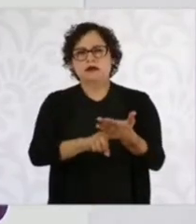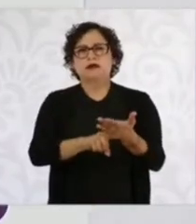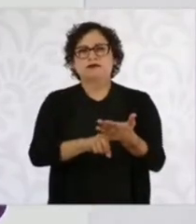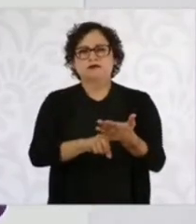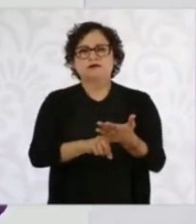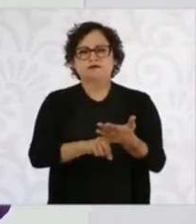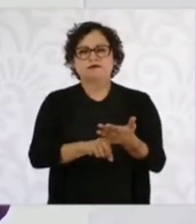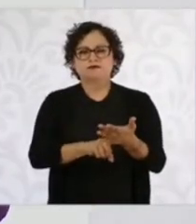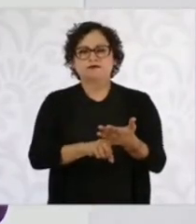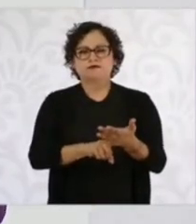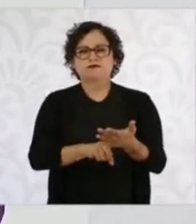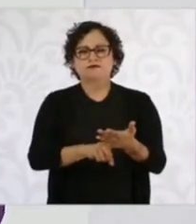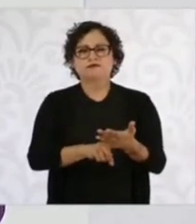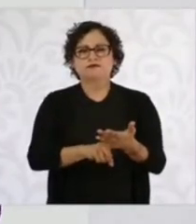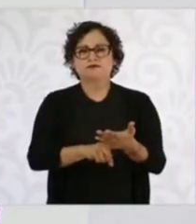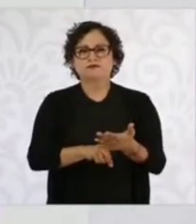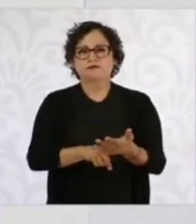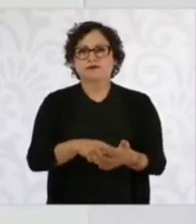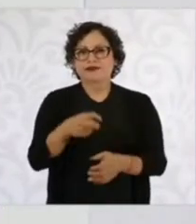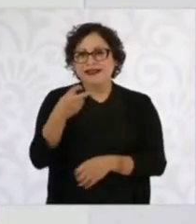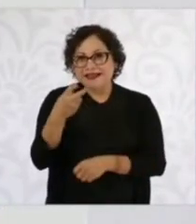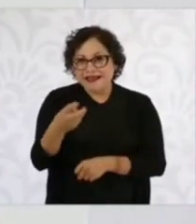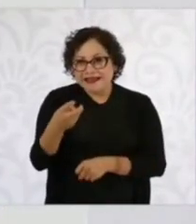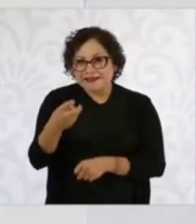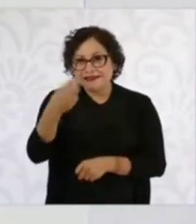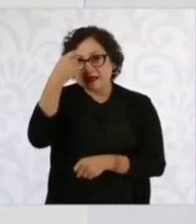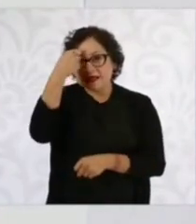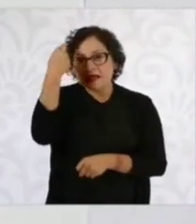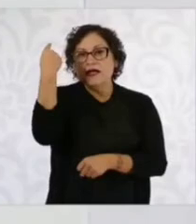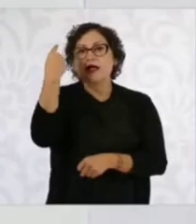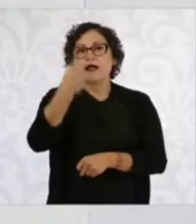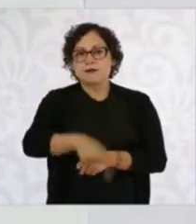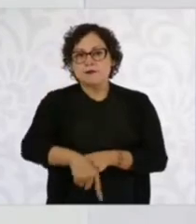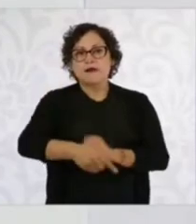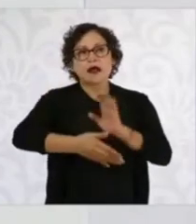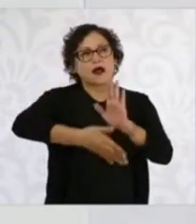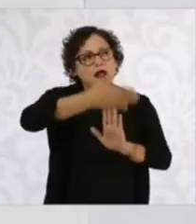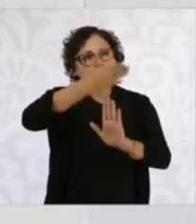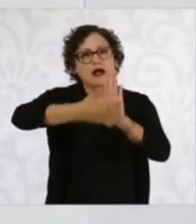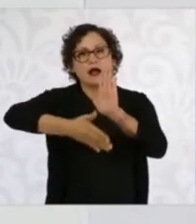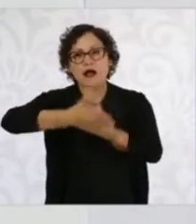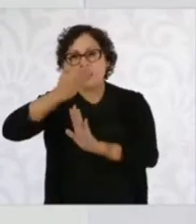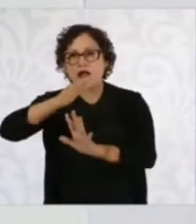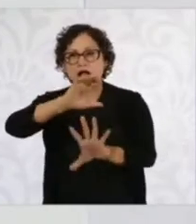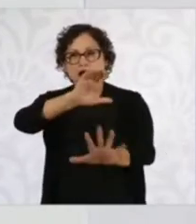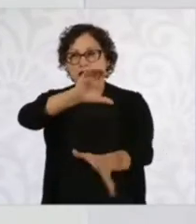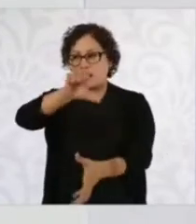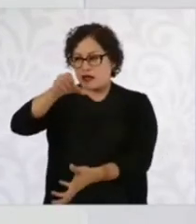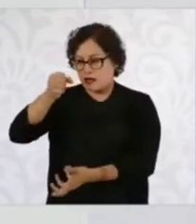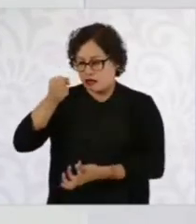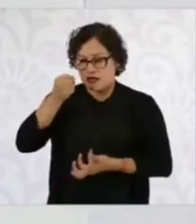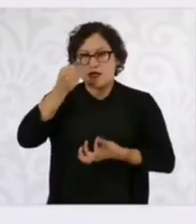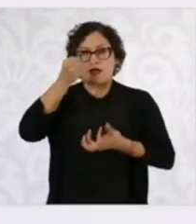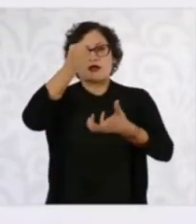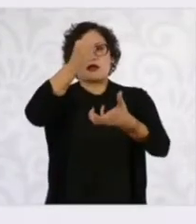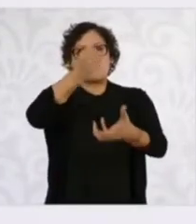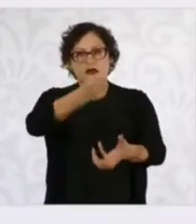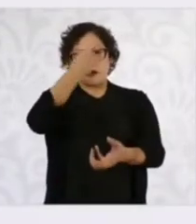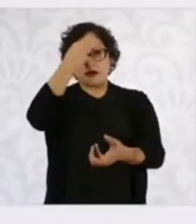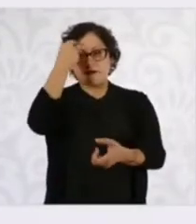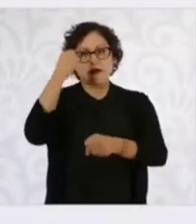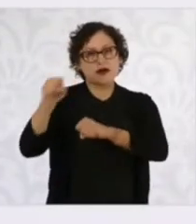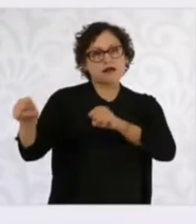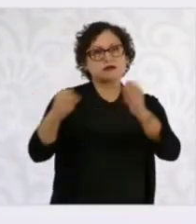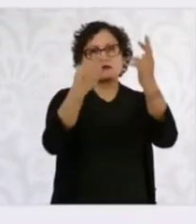de ese fondo que se hizo para la reconstrucción después del sismo, que se repartieron